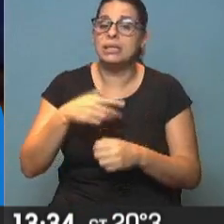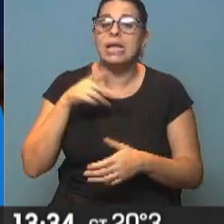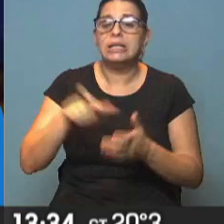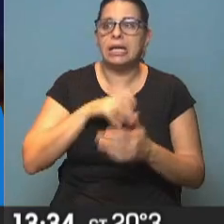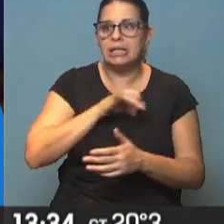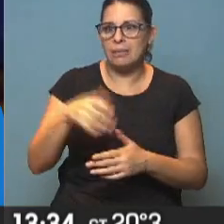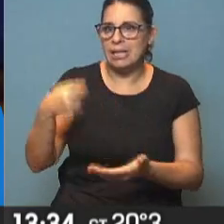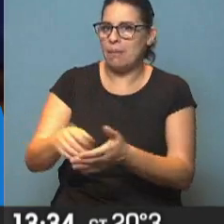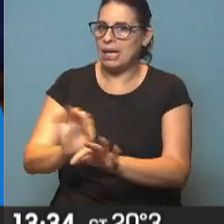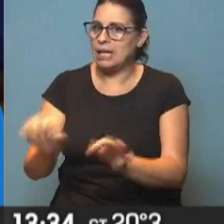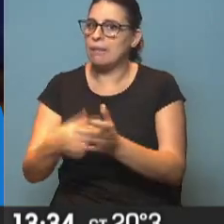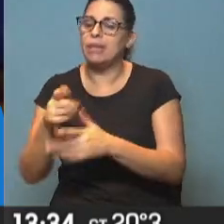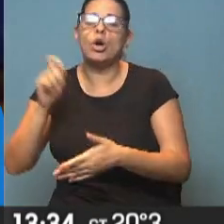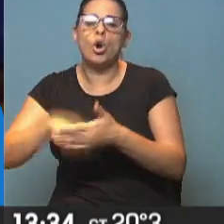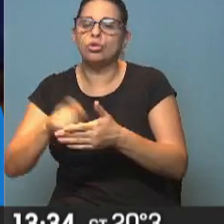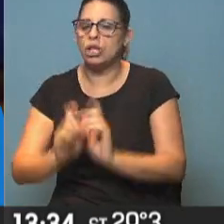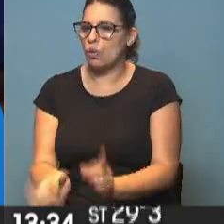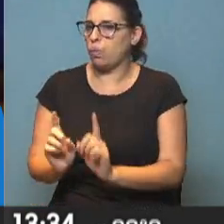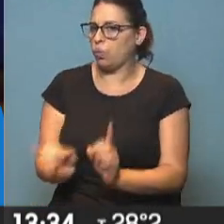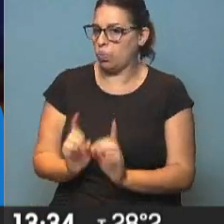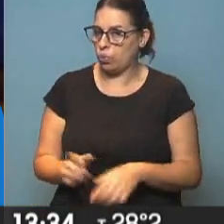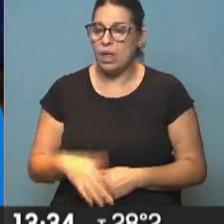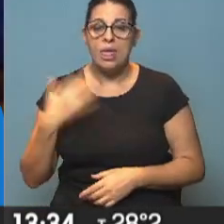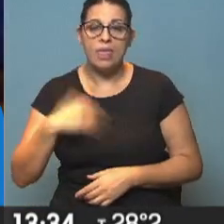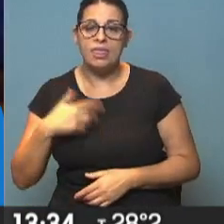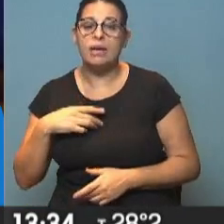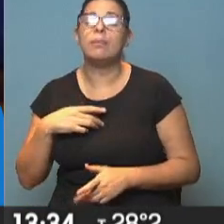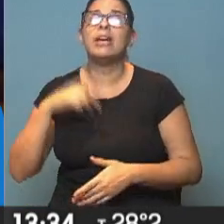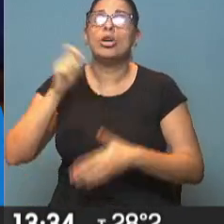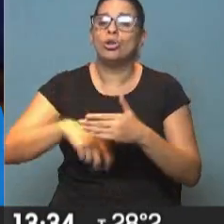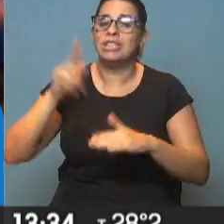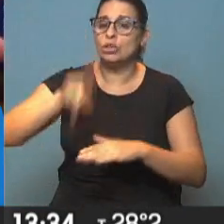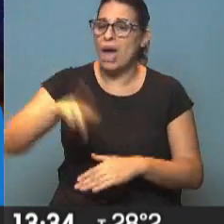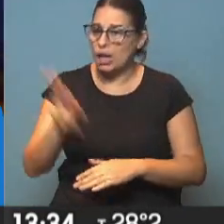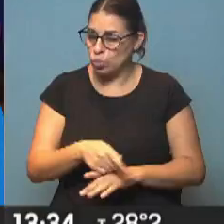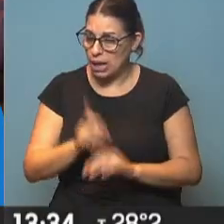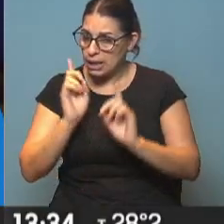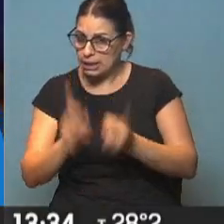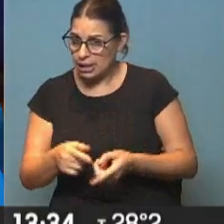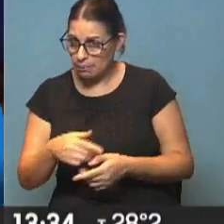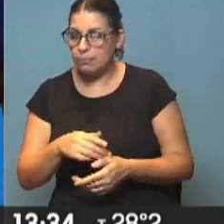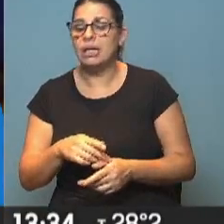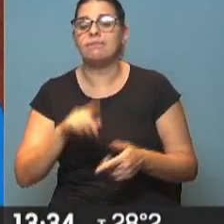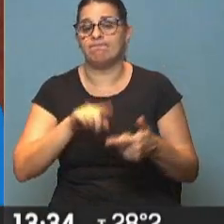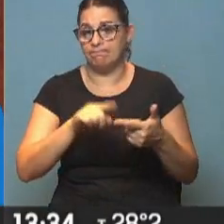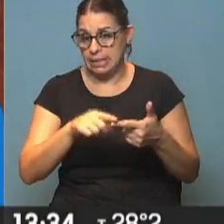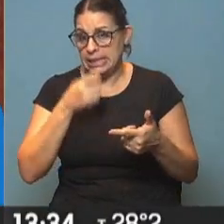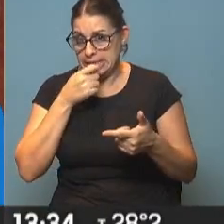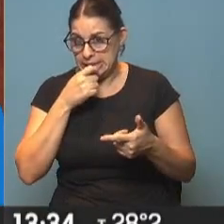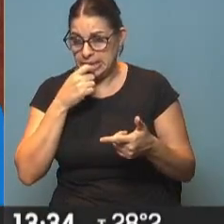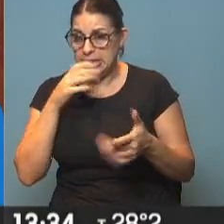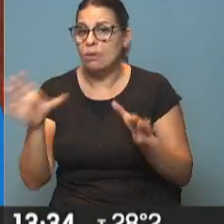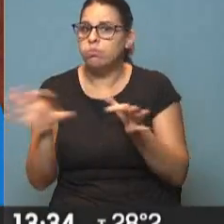botón pero tu contrato con el problema sigue estando vigentes hay que hacer la baja y además si querés adicionalmente y si lo tenés